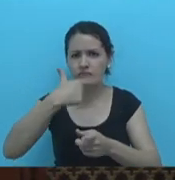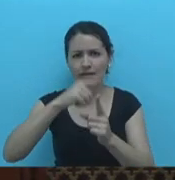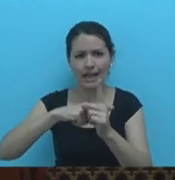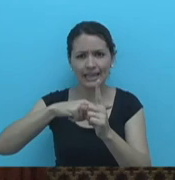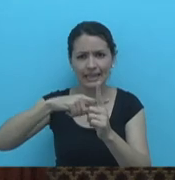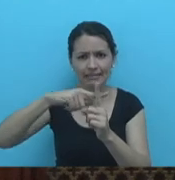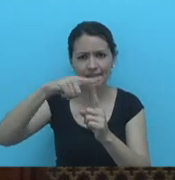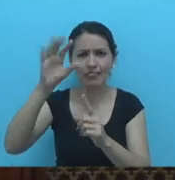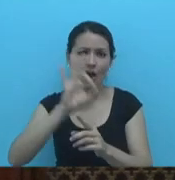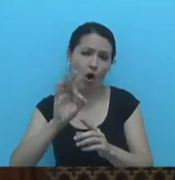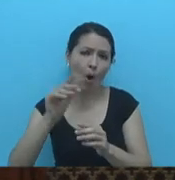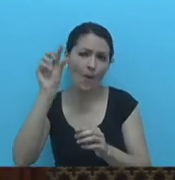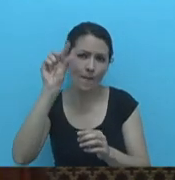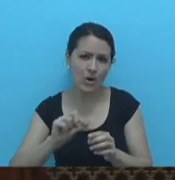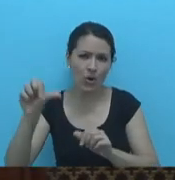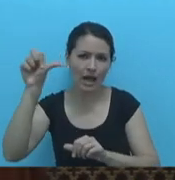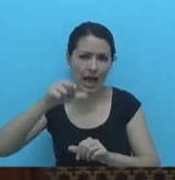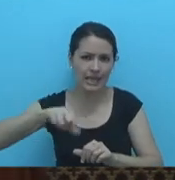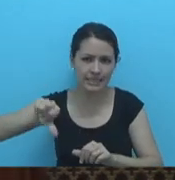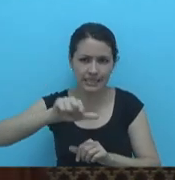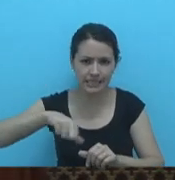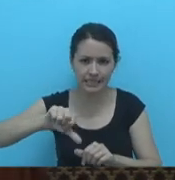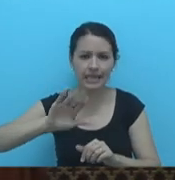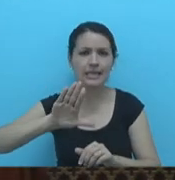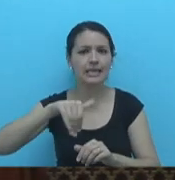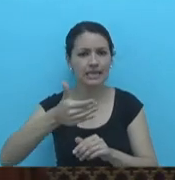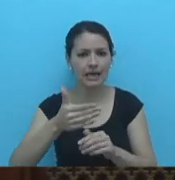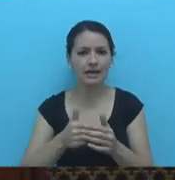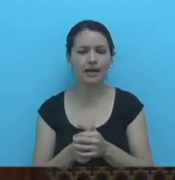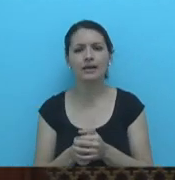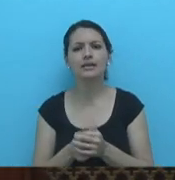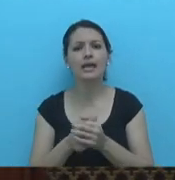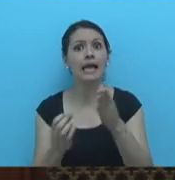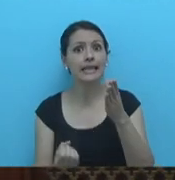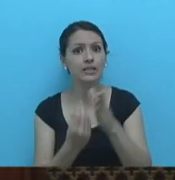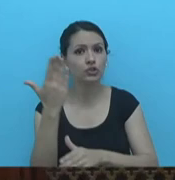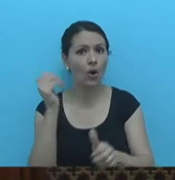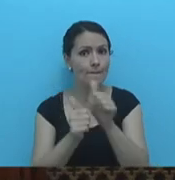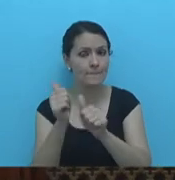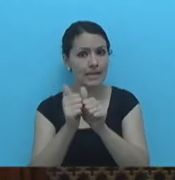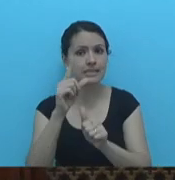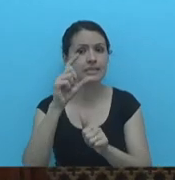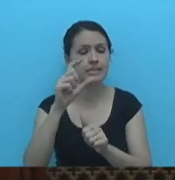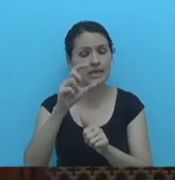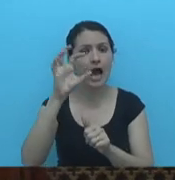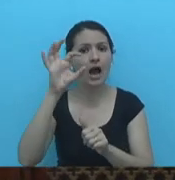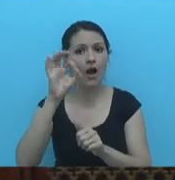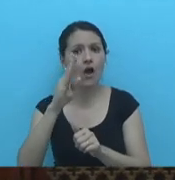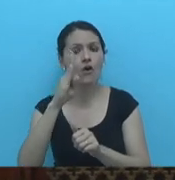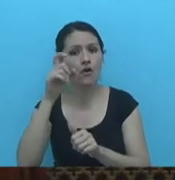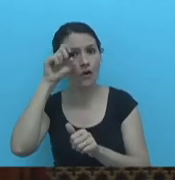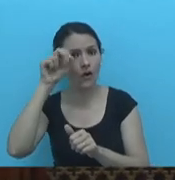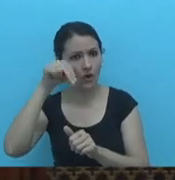presión de aceite? Así nació Colben, Colucci Bénica, firma autopartista nacida